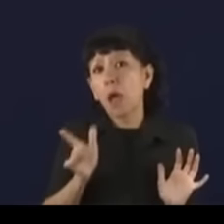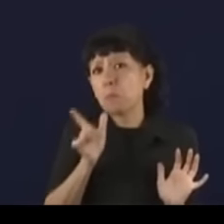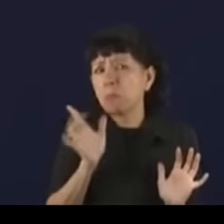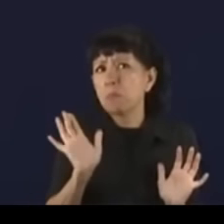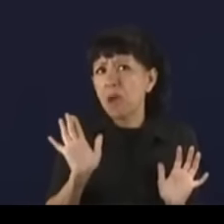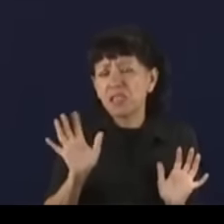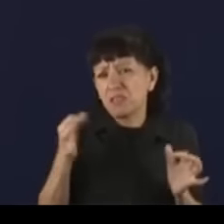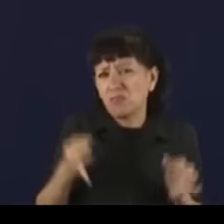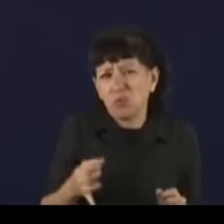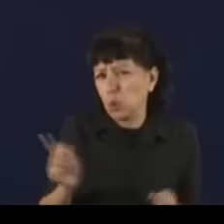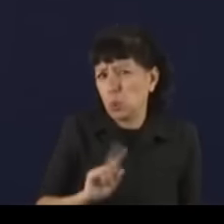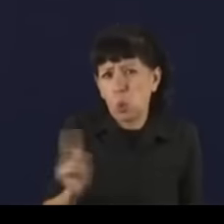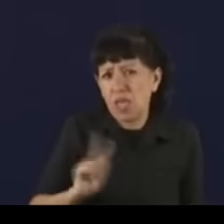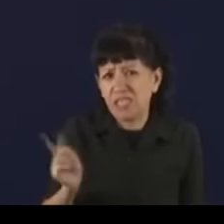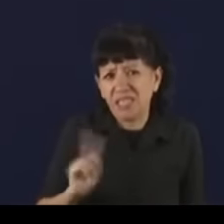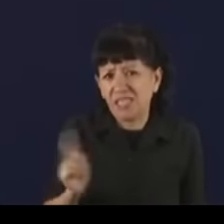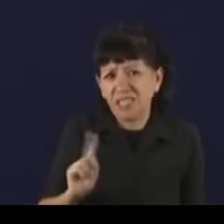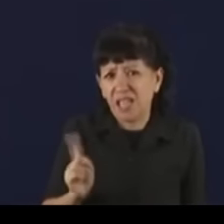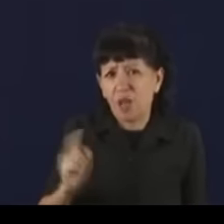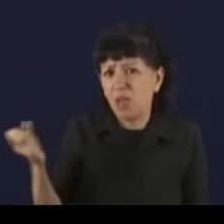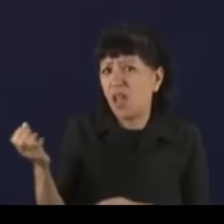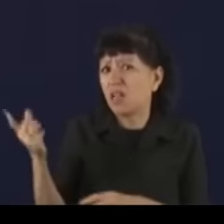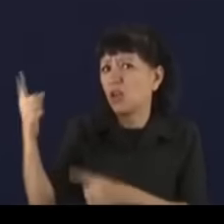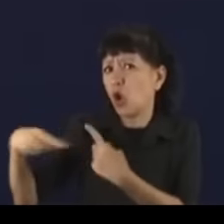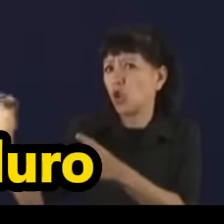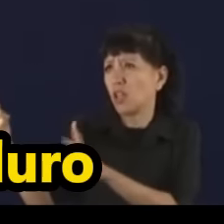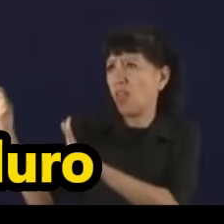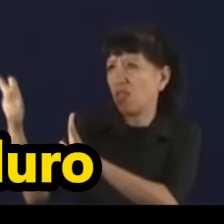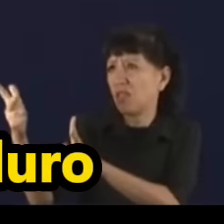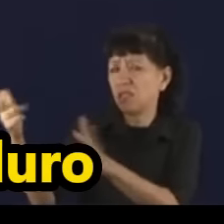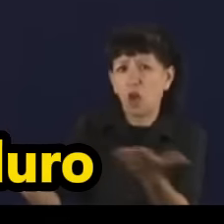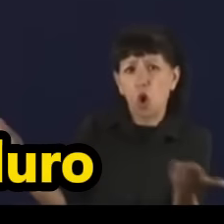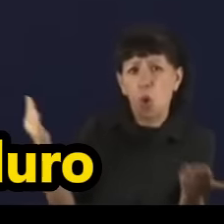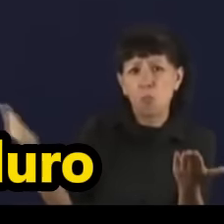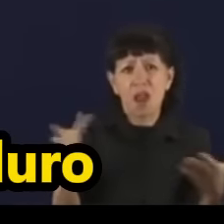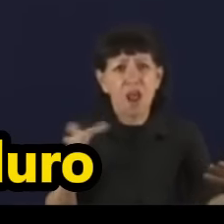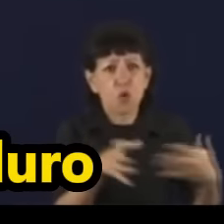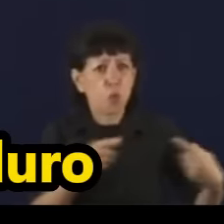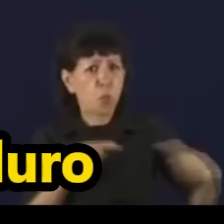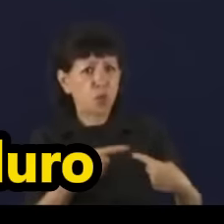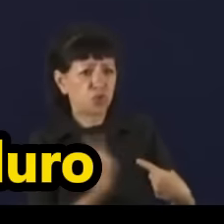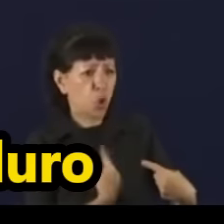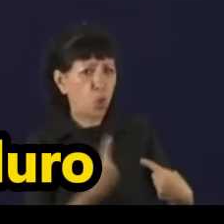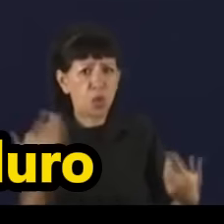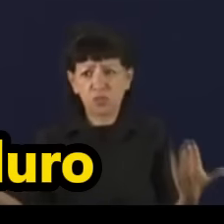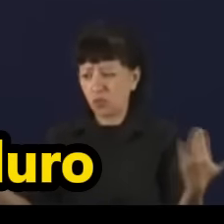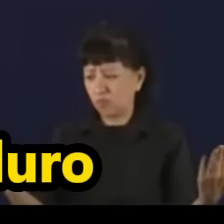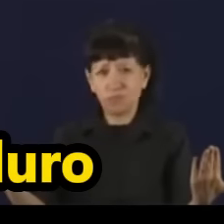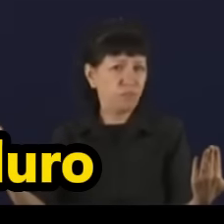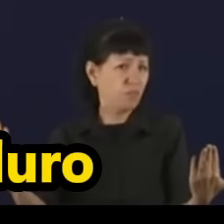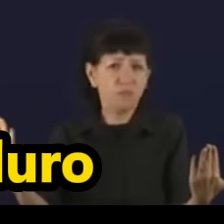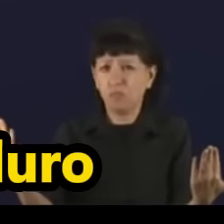comparar declaraciones de Maduro con declaraciones de la oposición, ¿no? Me parece que es bastante diferente lo